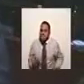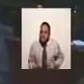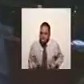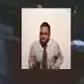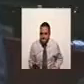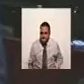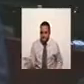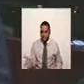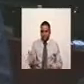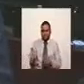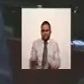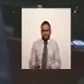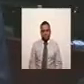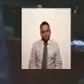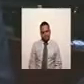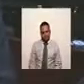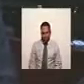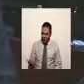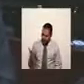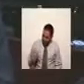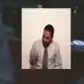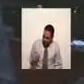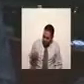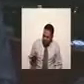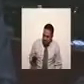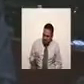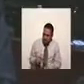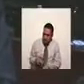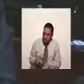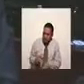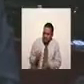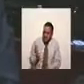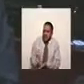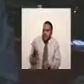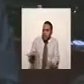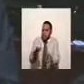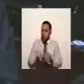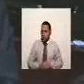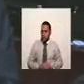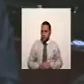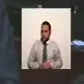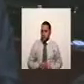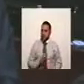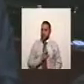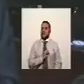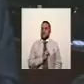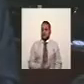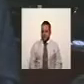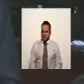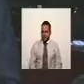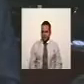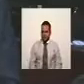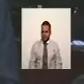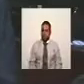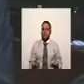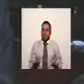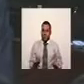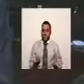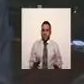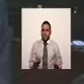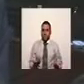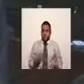la temprana desaparición de Juan Mario Laserna. Tuve el privilegio